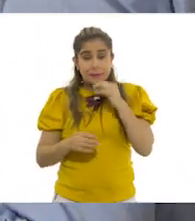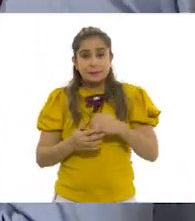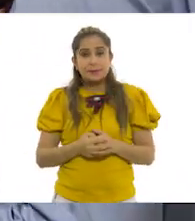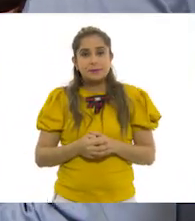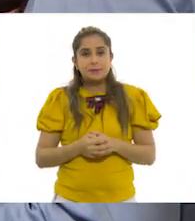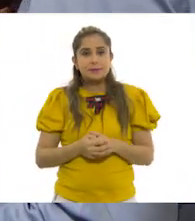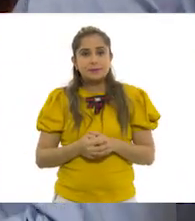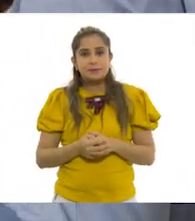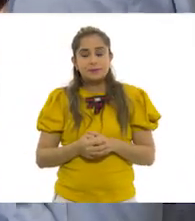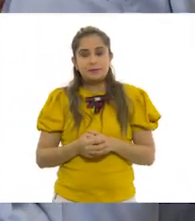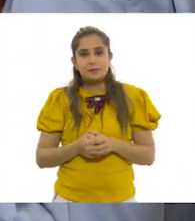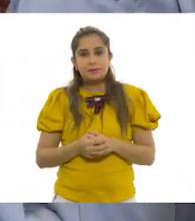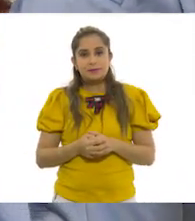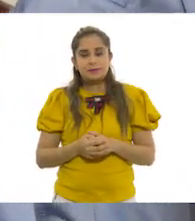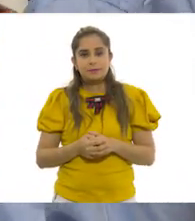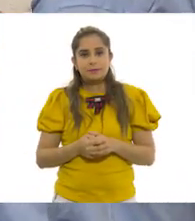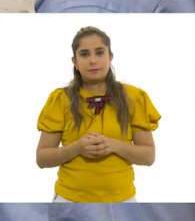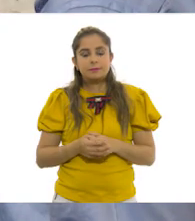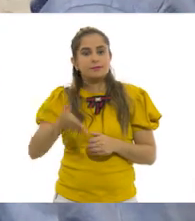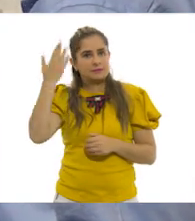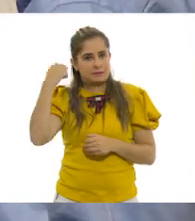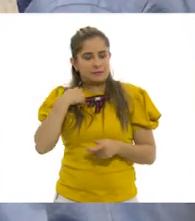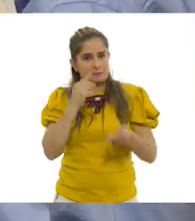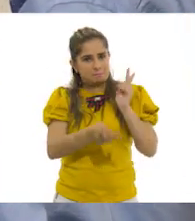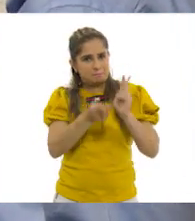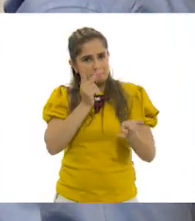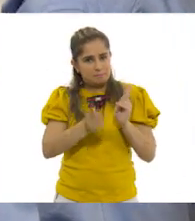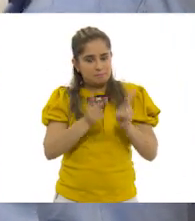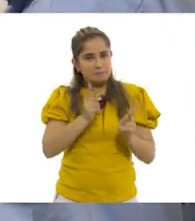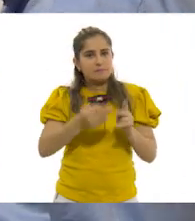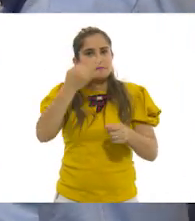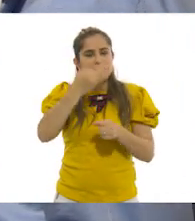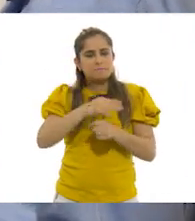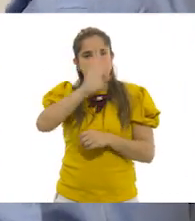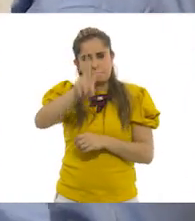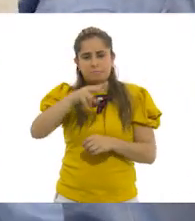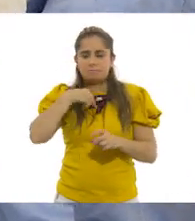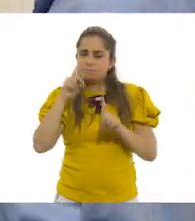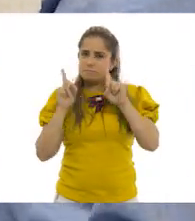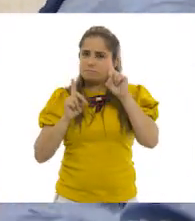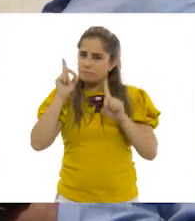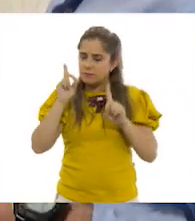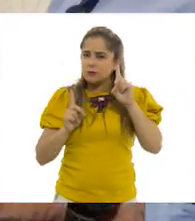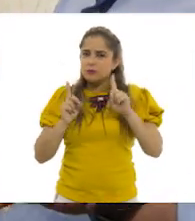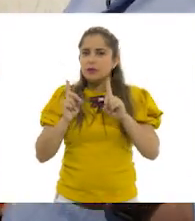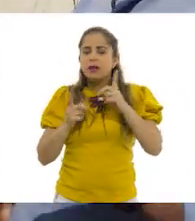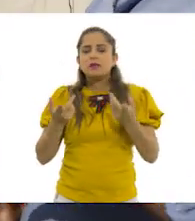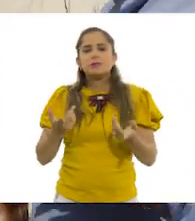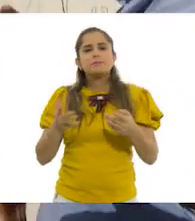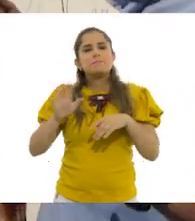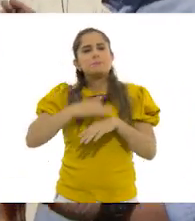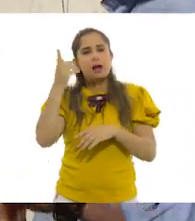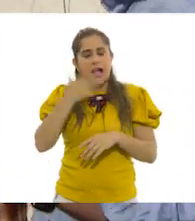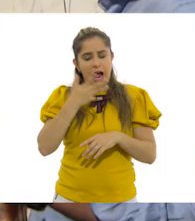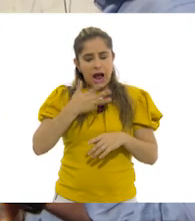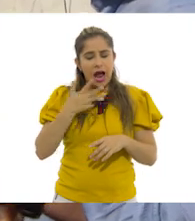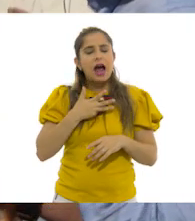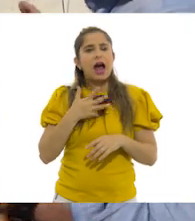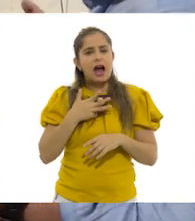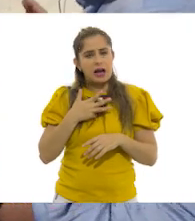hay? El otro día lo platicamos, estamos en una duda muy fuerte. Es decir, tenemos buena